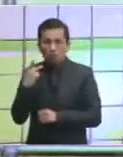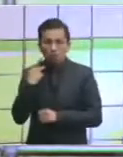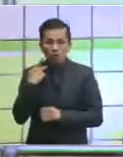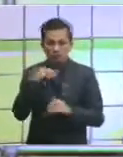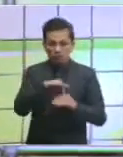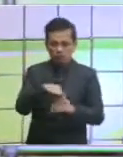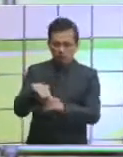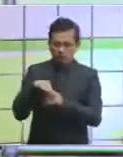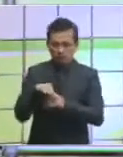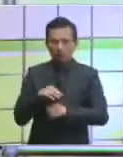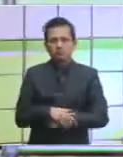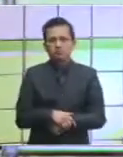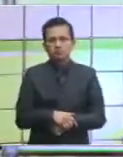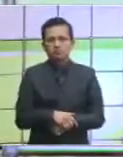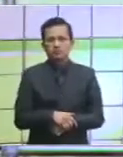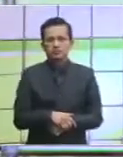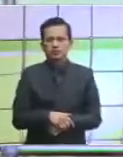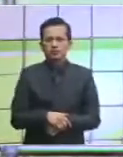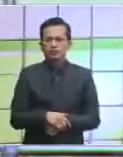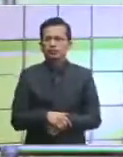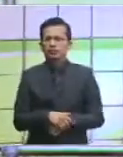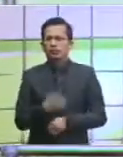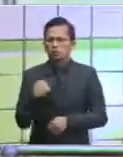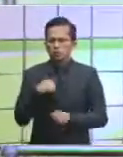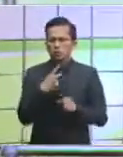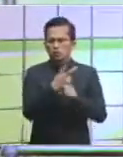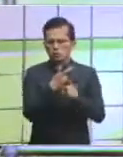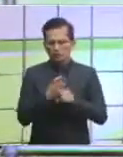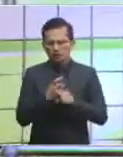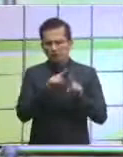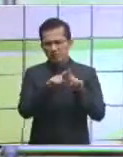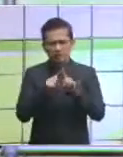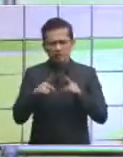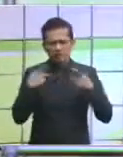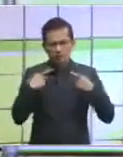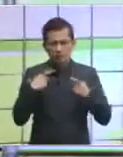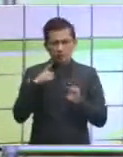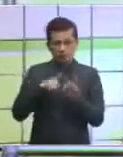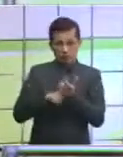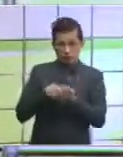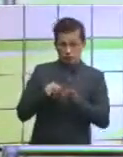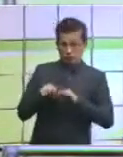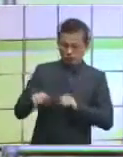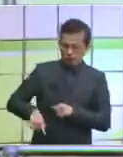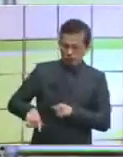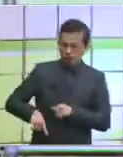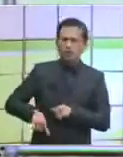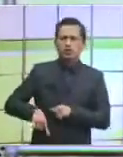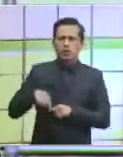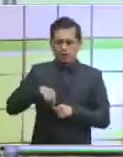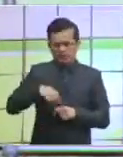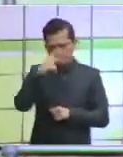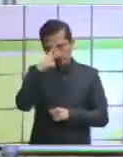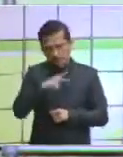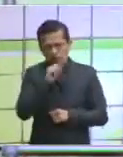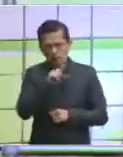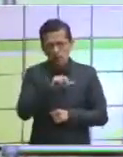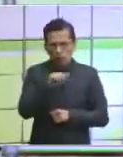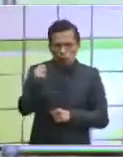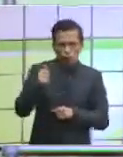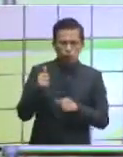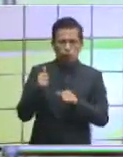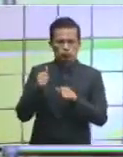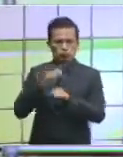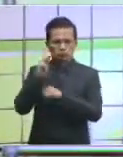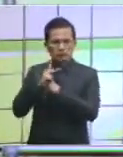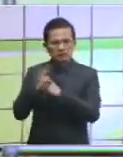invitados pertenecientes a la función pública tanto de méxico como de otros países como argentina costa rica